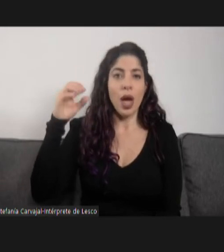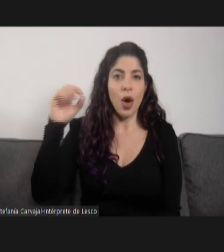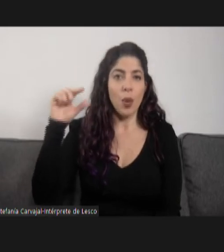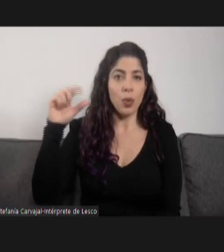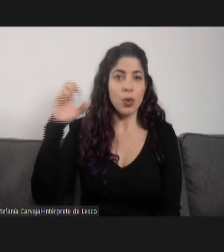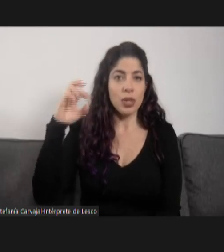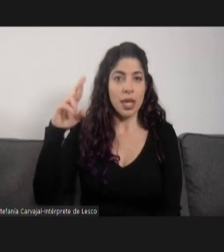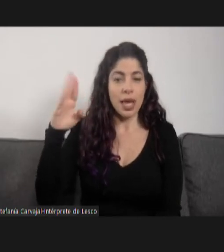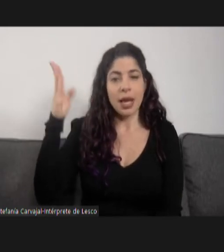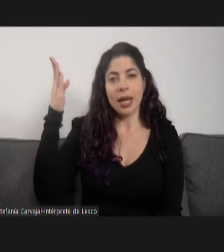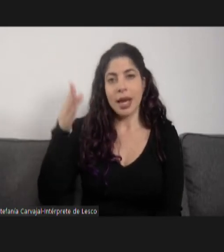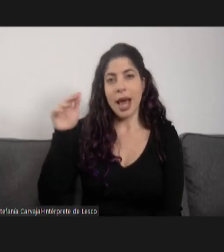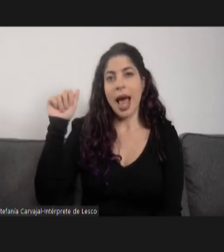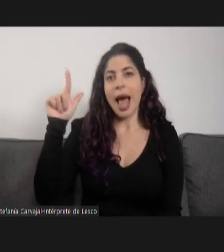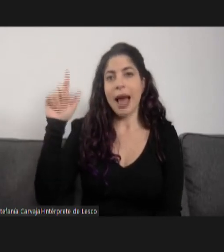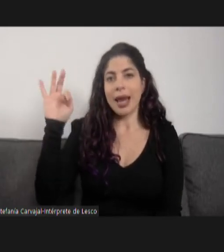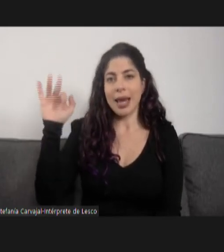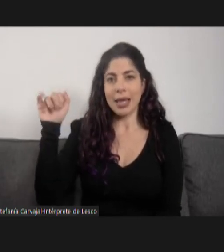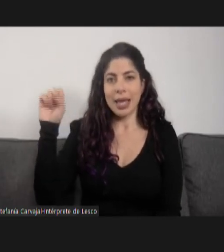sites.google.com/presidencia.go.cr/alertas.